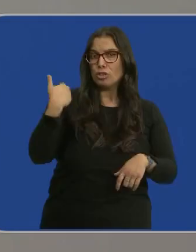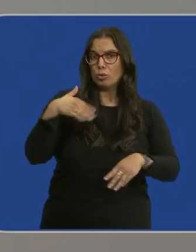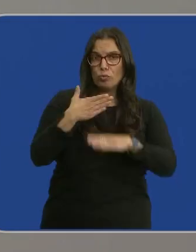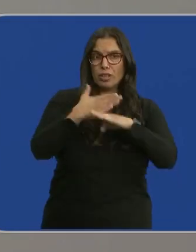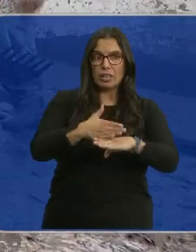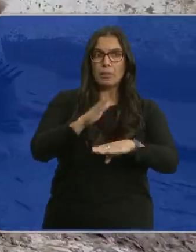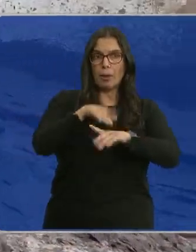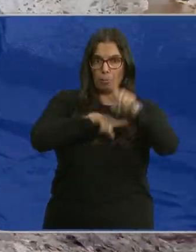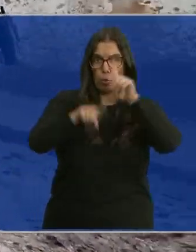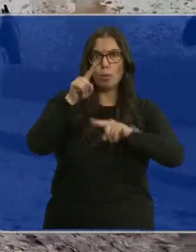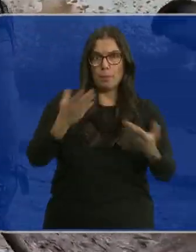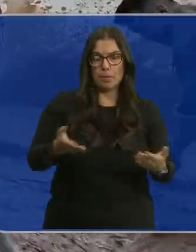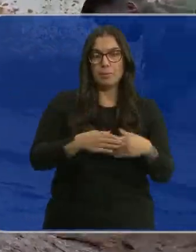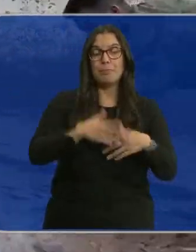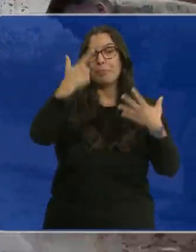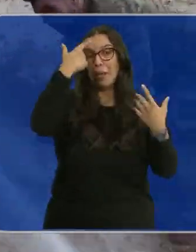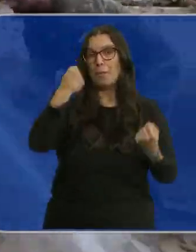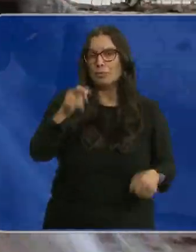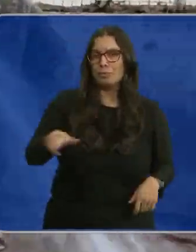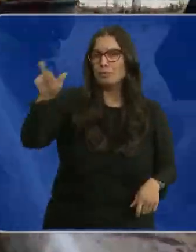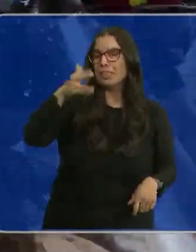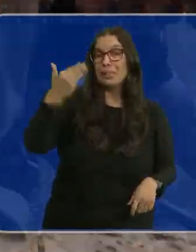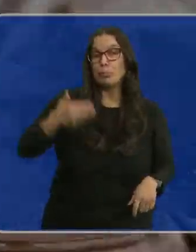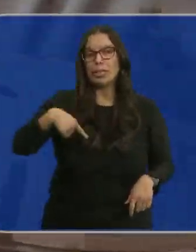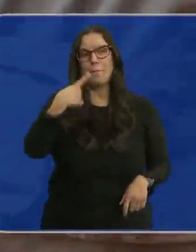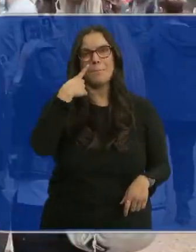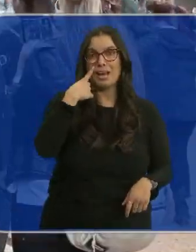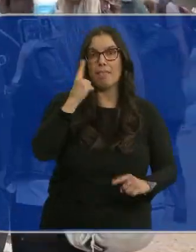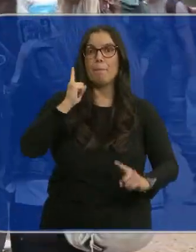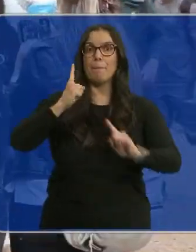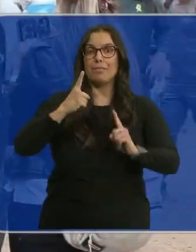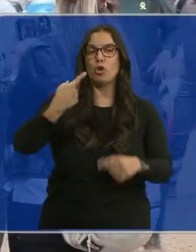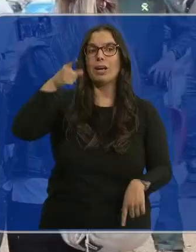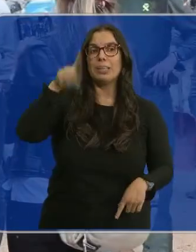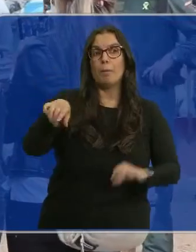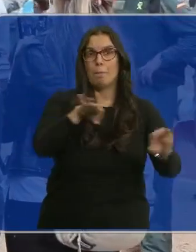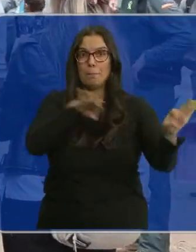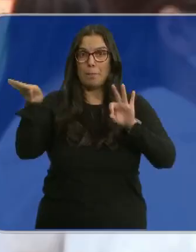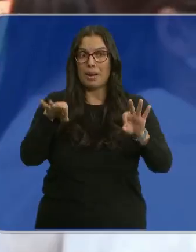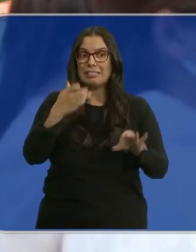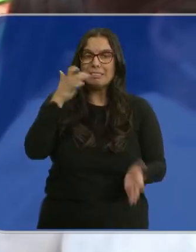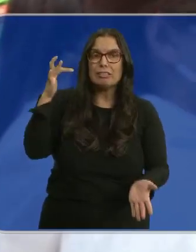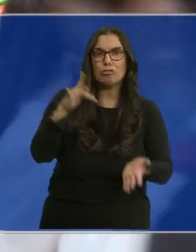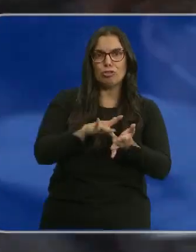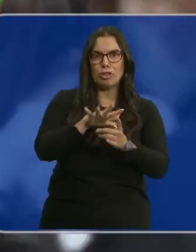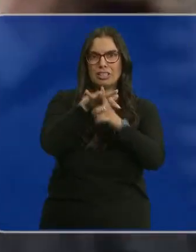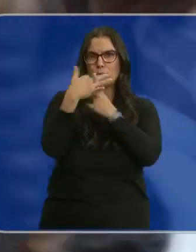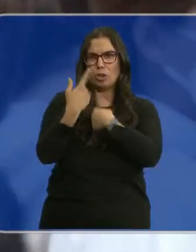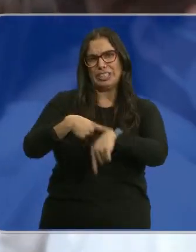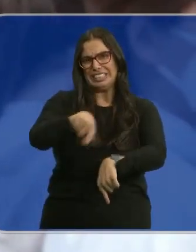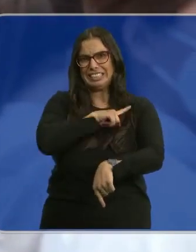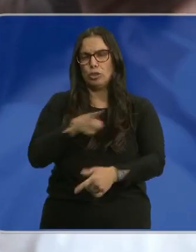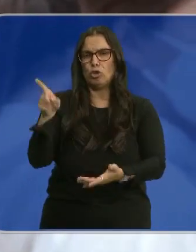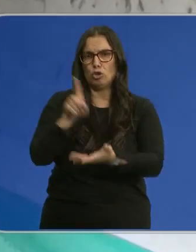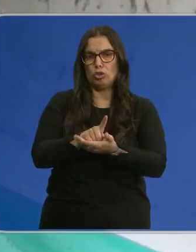suficiente para causar problemas. Los expertos insisten en la importancia de la vigilancia, la previsión y la preparación ante posibles episodios